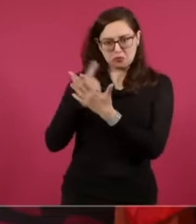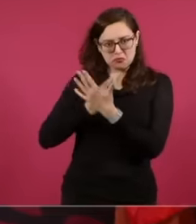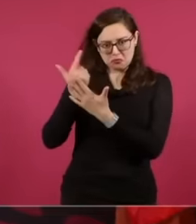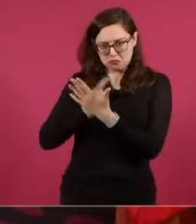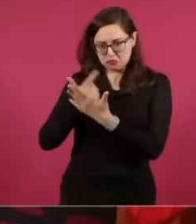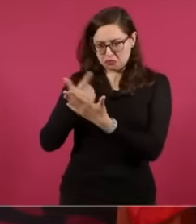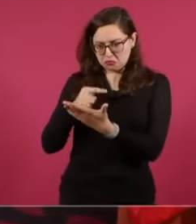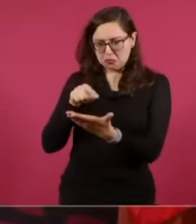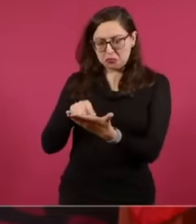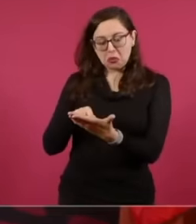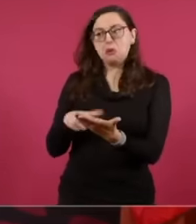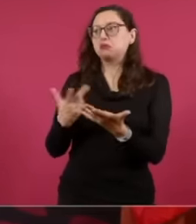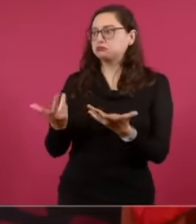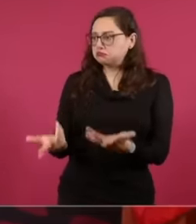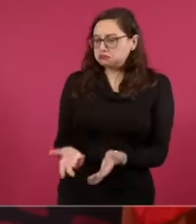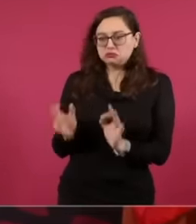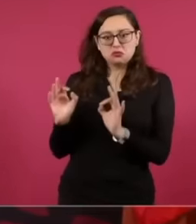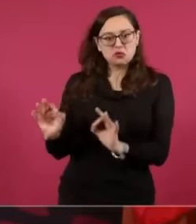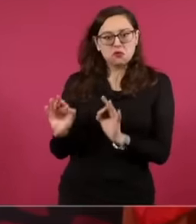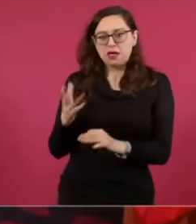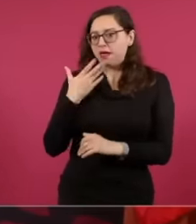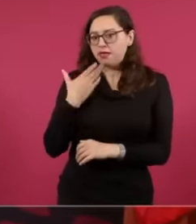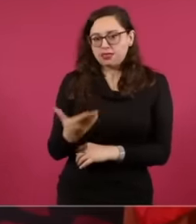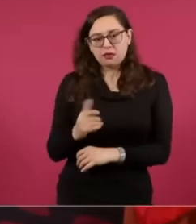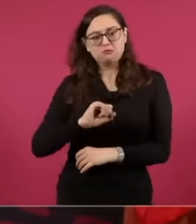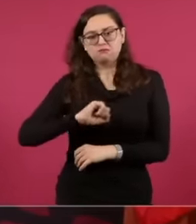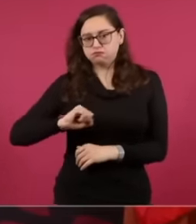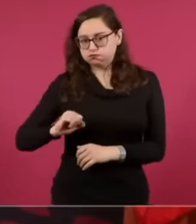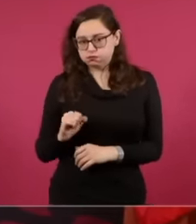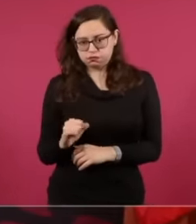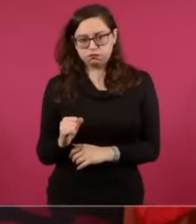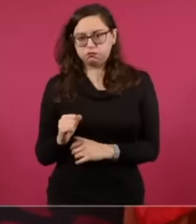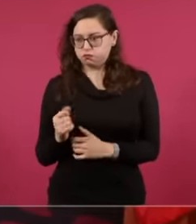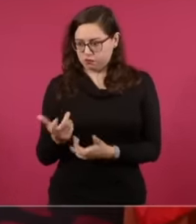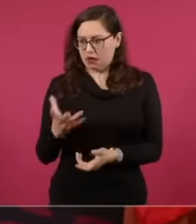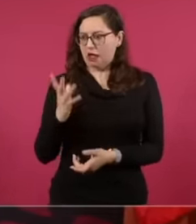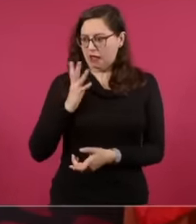Pon cuántas reservas tenemos del Banco de México.